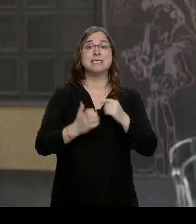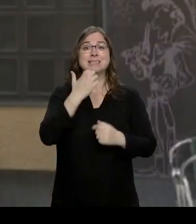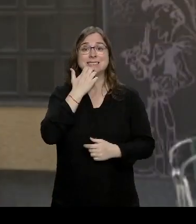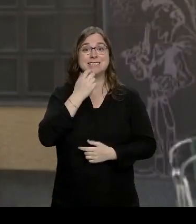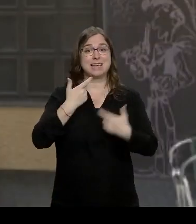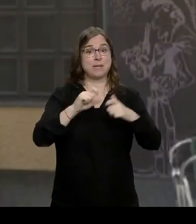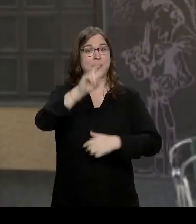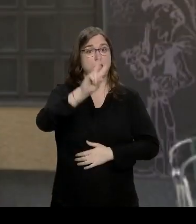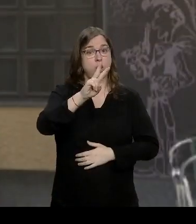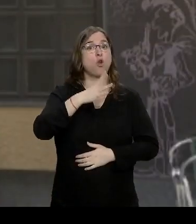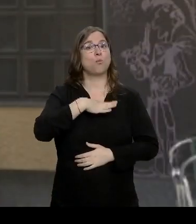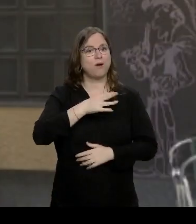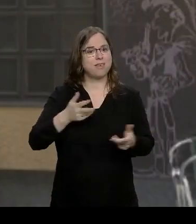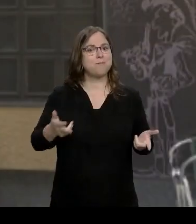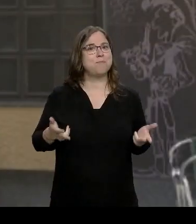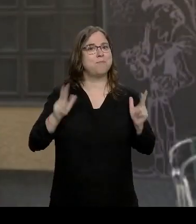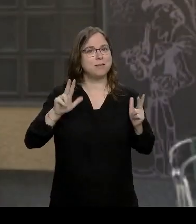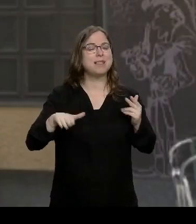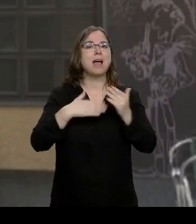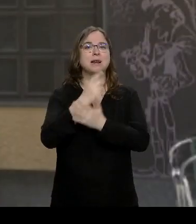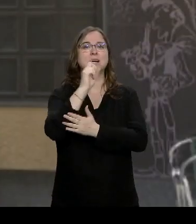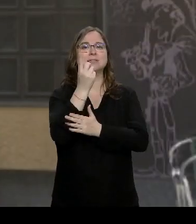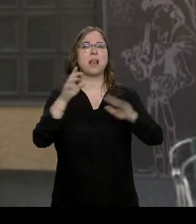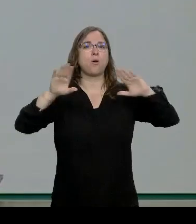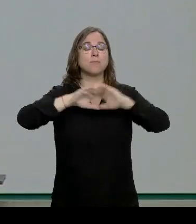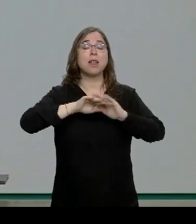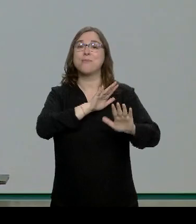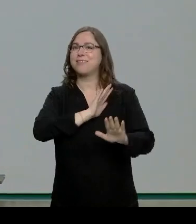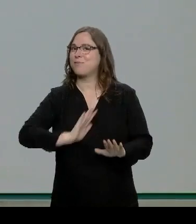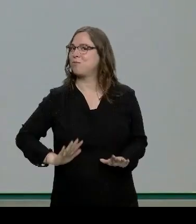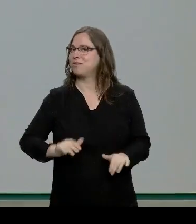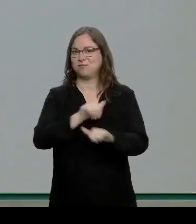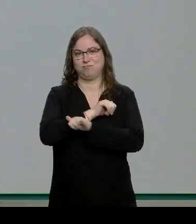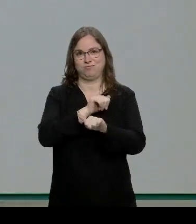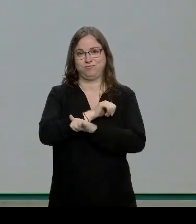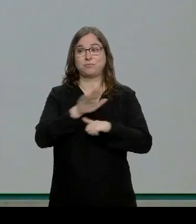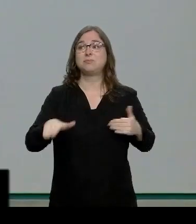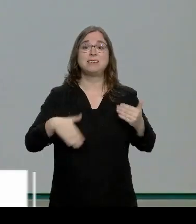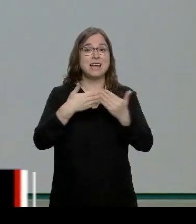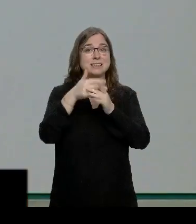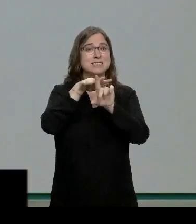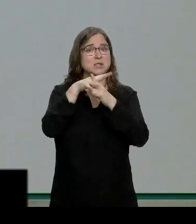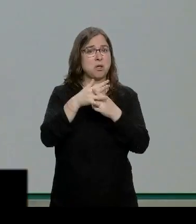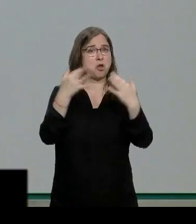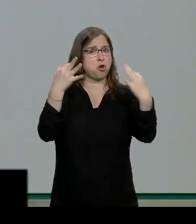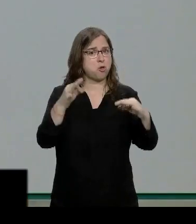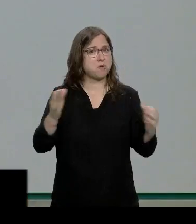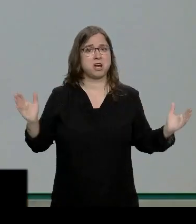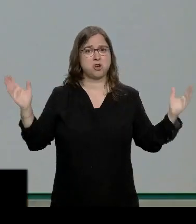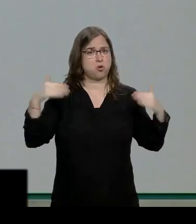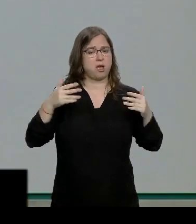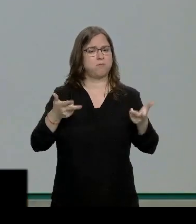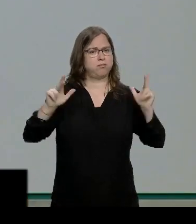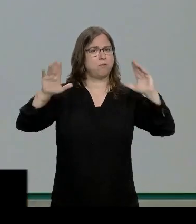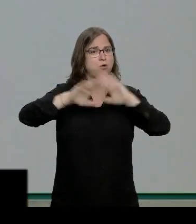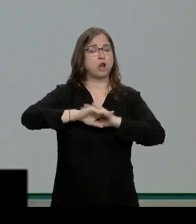permitiría abrir hasta la 1 de la madrugada, pero el ocio nocturno tendrá que esperar. Mientras no esté la situación de normalidad, el ocio nocturno, tanto en nivel